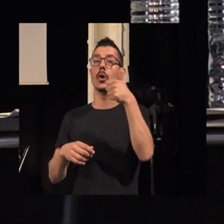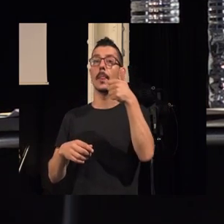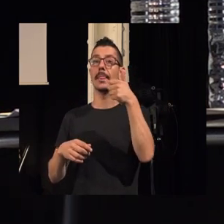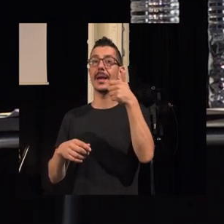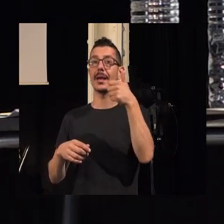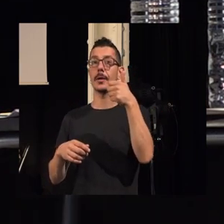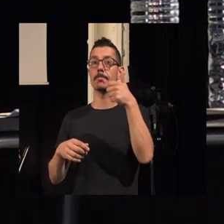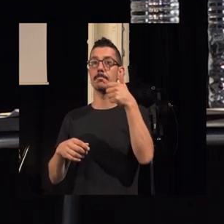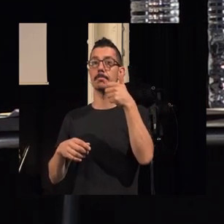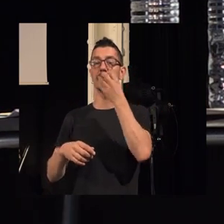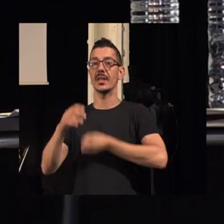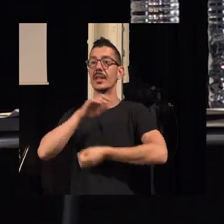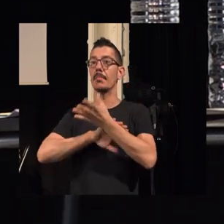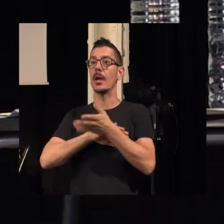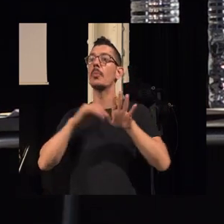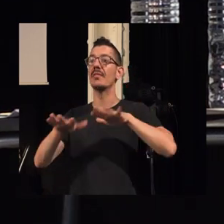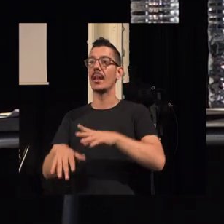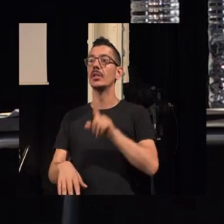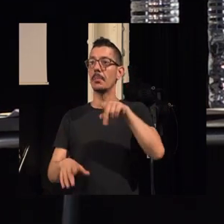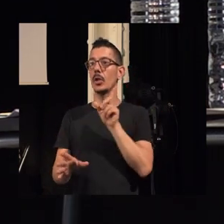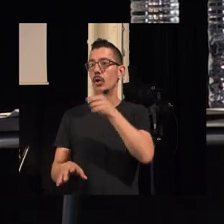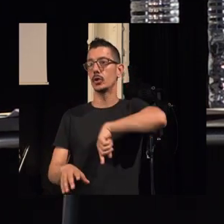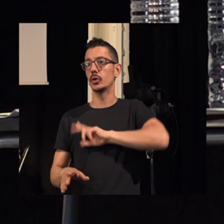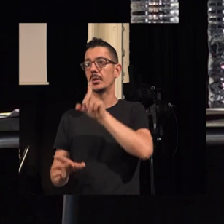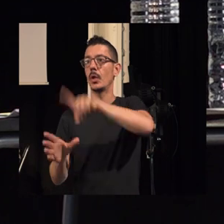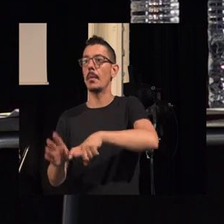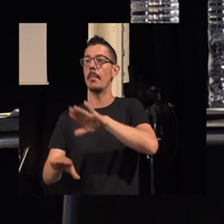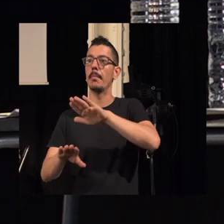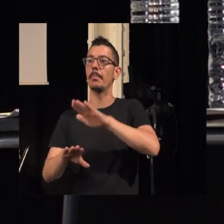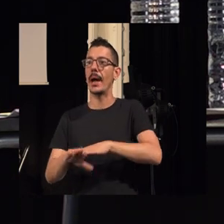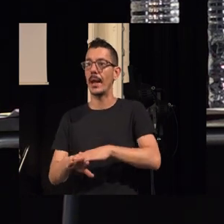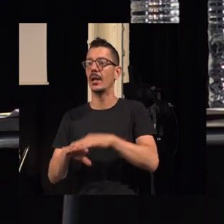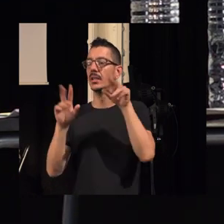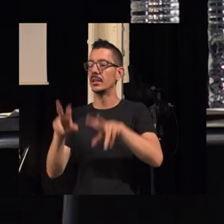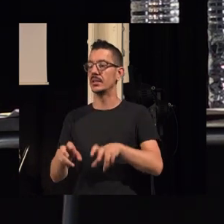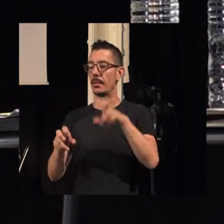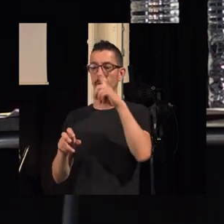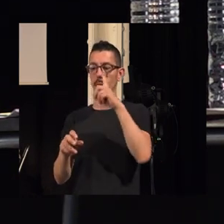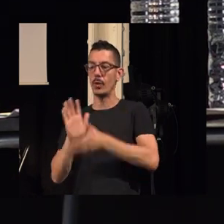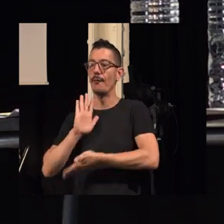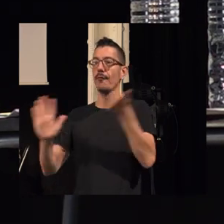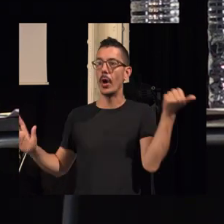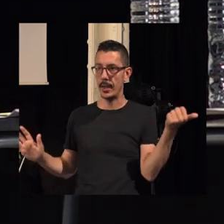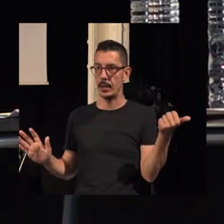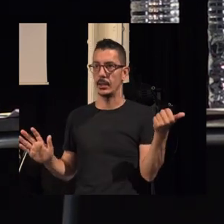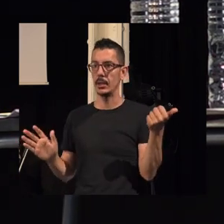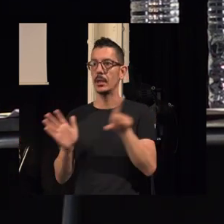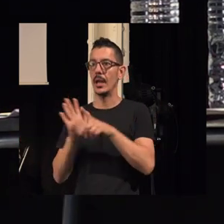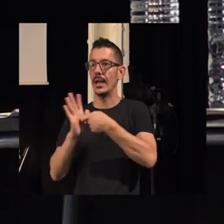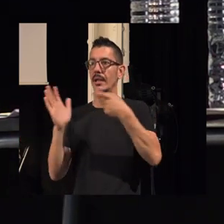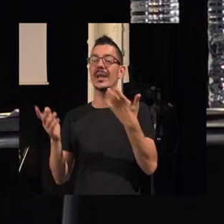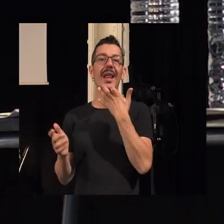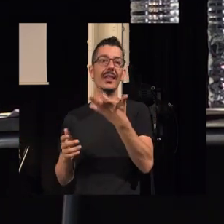para hacer número, porque algunas somos. Entonces, no hay que reinventar la rueda, como se dice ayer